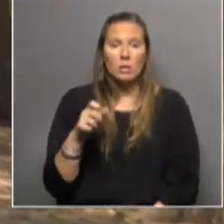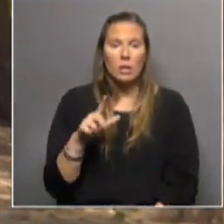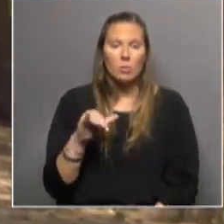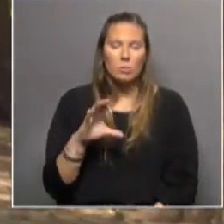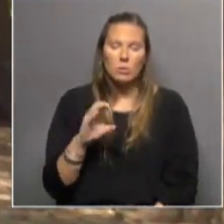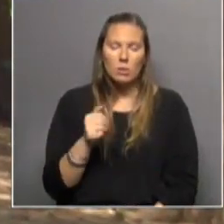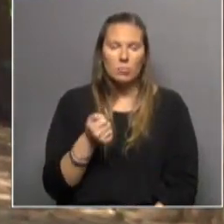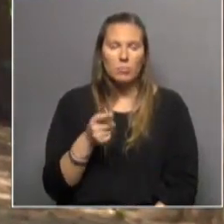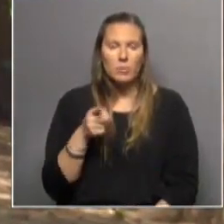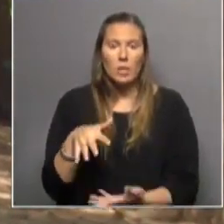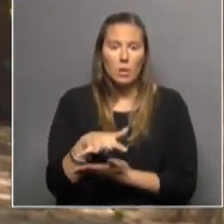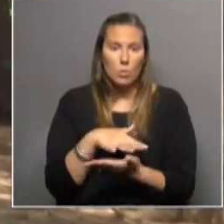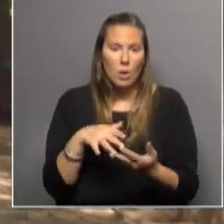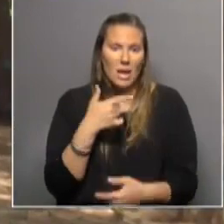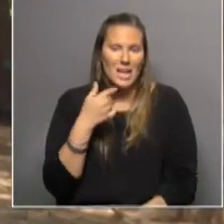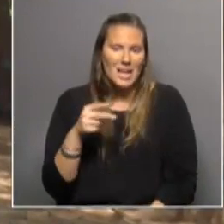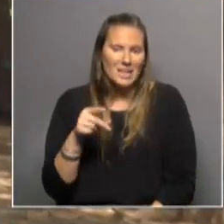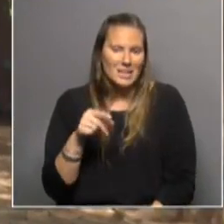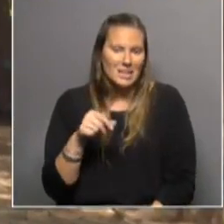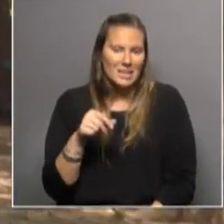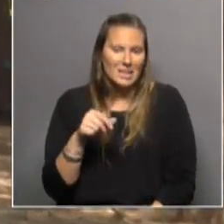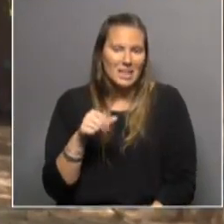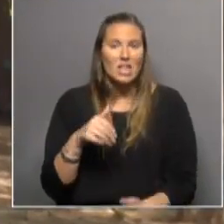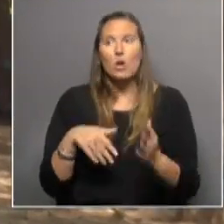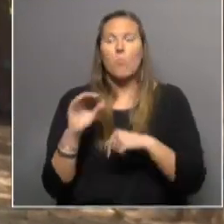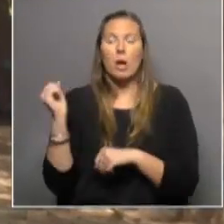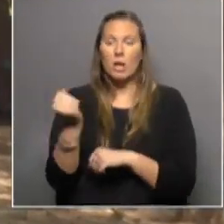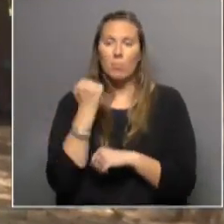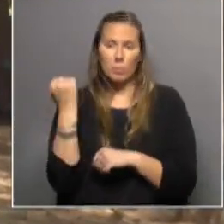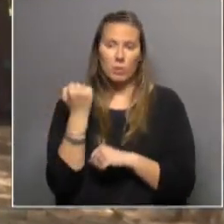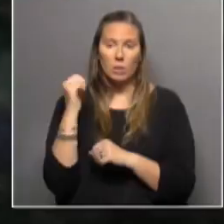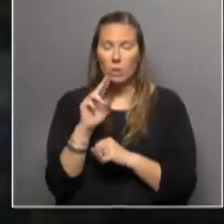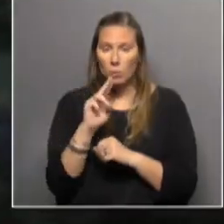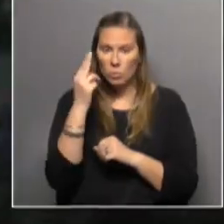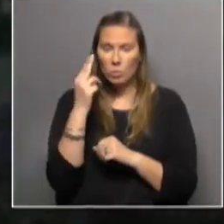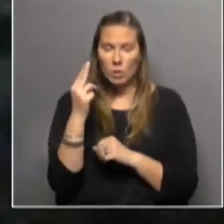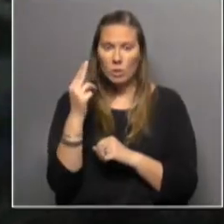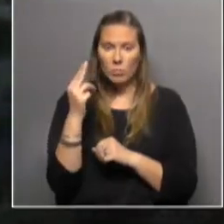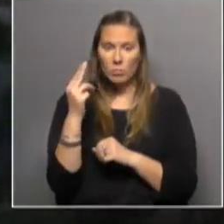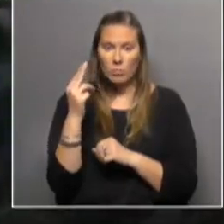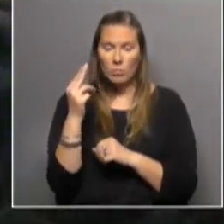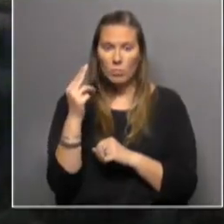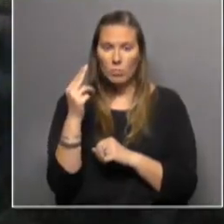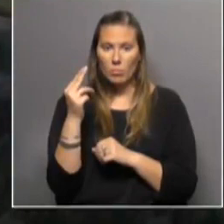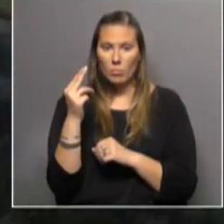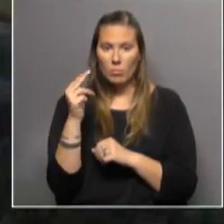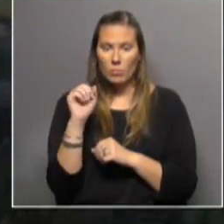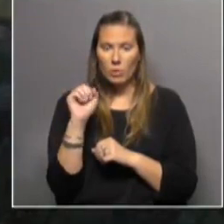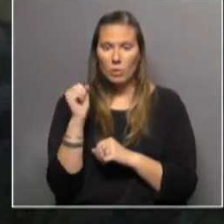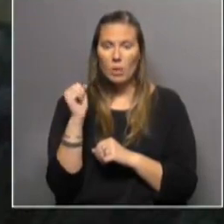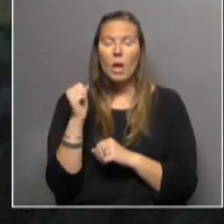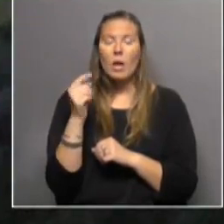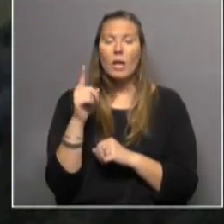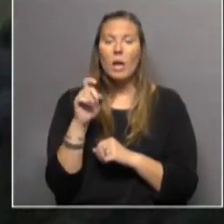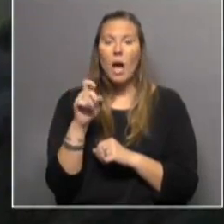Es el humedal salino, digamos, de mayor importancia Uruguay, porque aproximadamente el 60% del